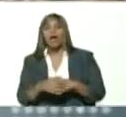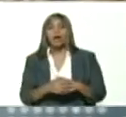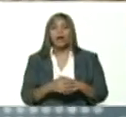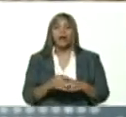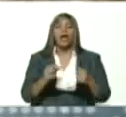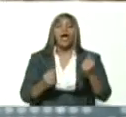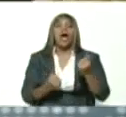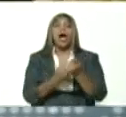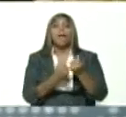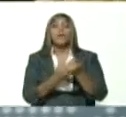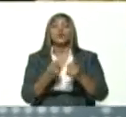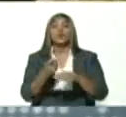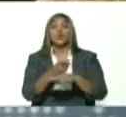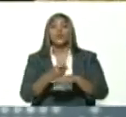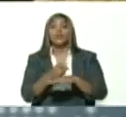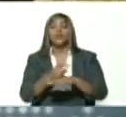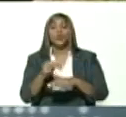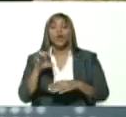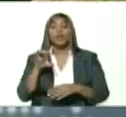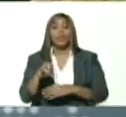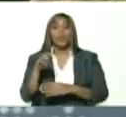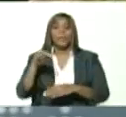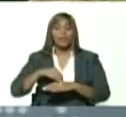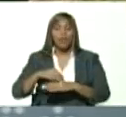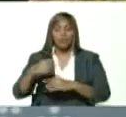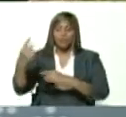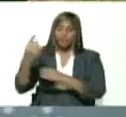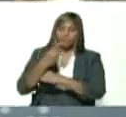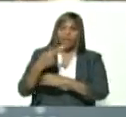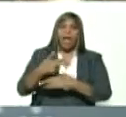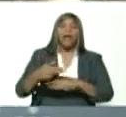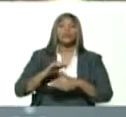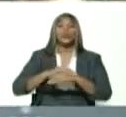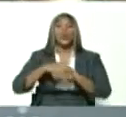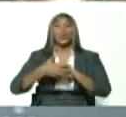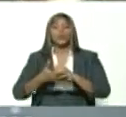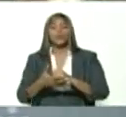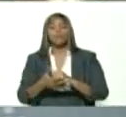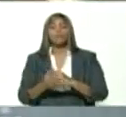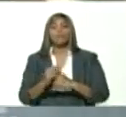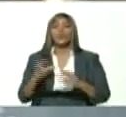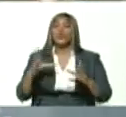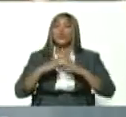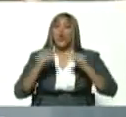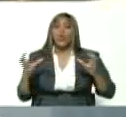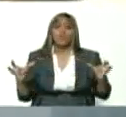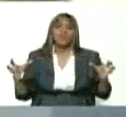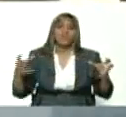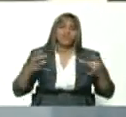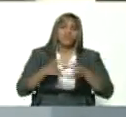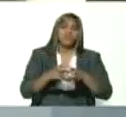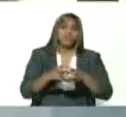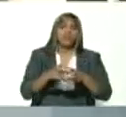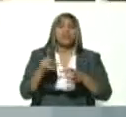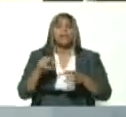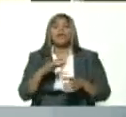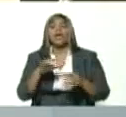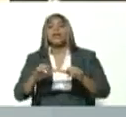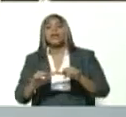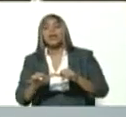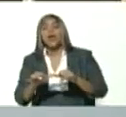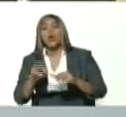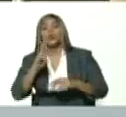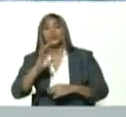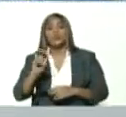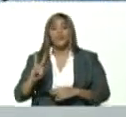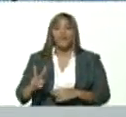la gobernación del estado Miranda, pues por instrucciones del gobernador Héctor Rodríguez. Todo este equipo, en conjunto con los ingenieros de la UCB, sus profesores,